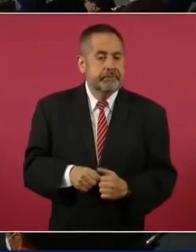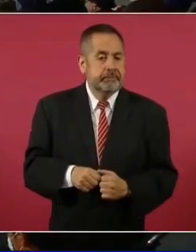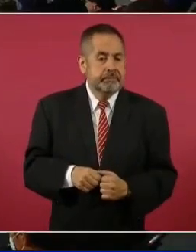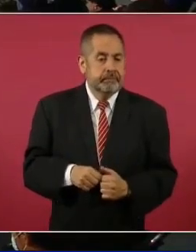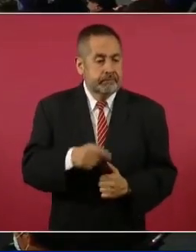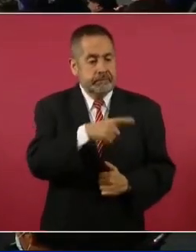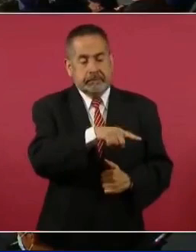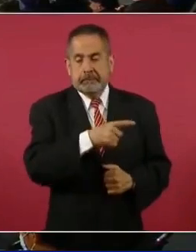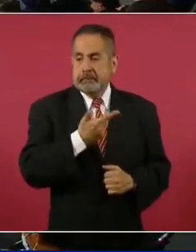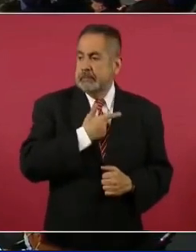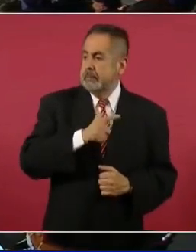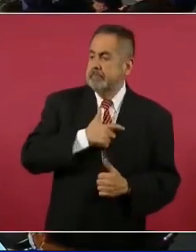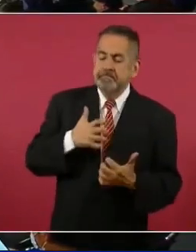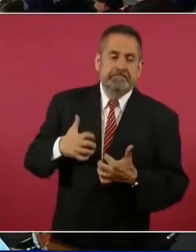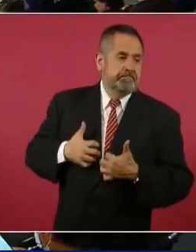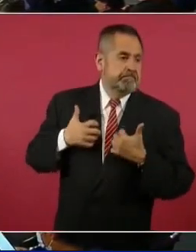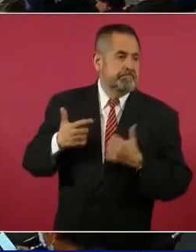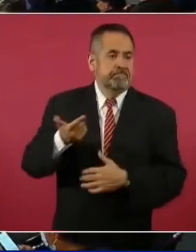no les gustó